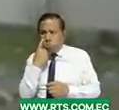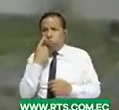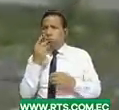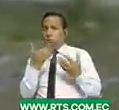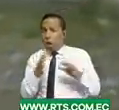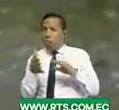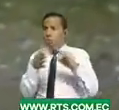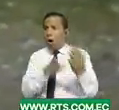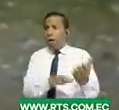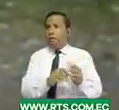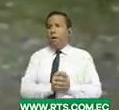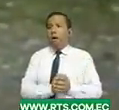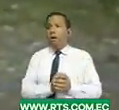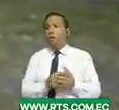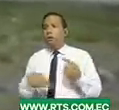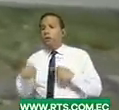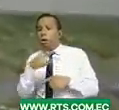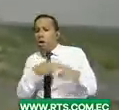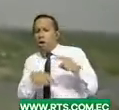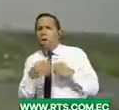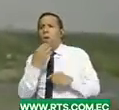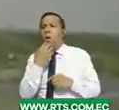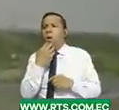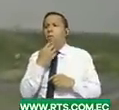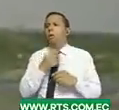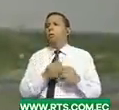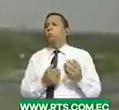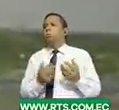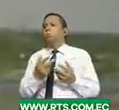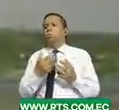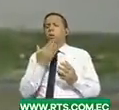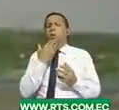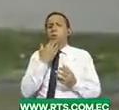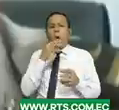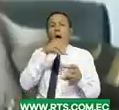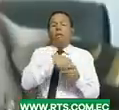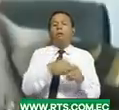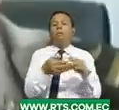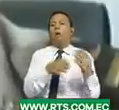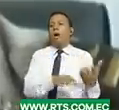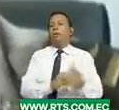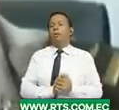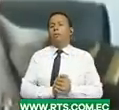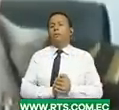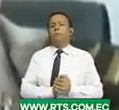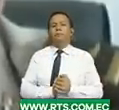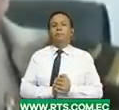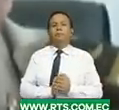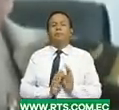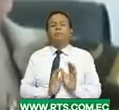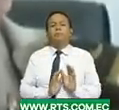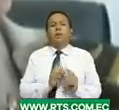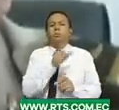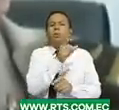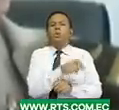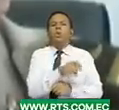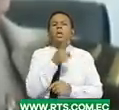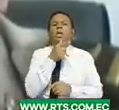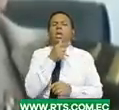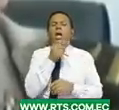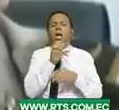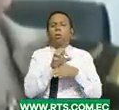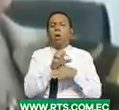vuelta y escapan. Dentro quedó el cadáver del ciudadano de nacionalidad ecuatoriana, Guido L.,